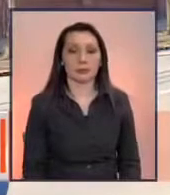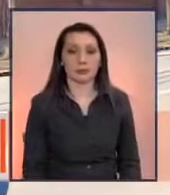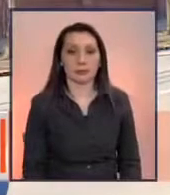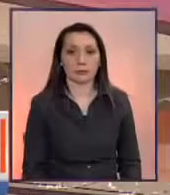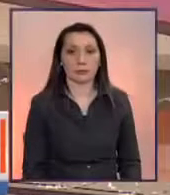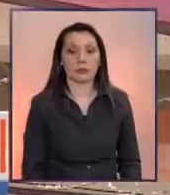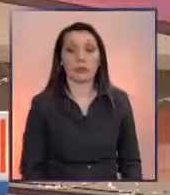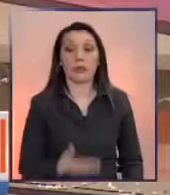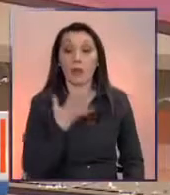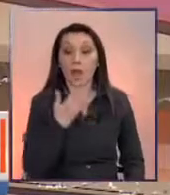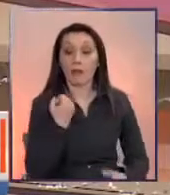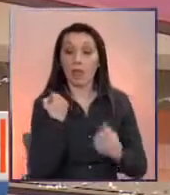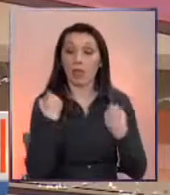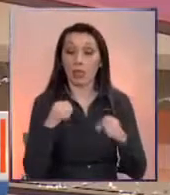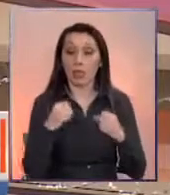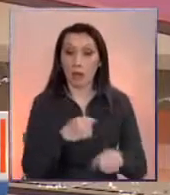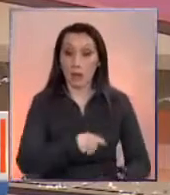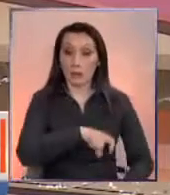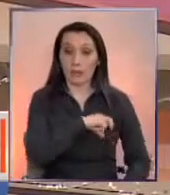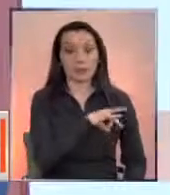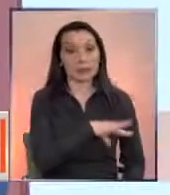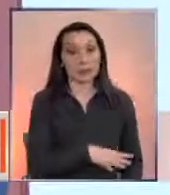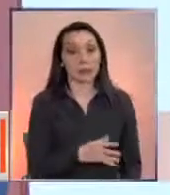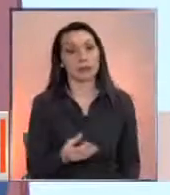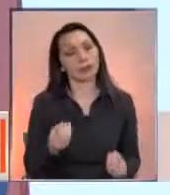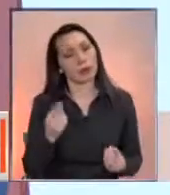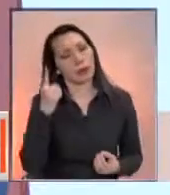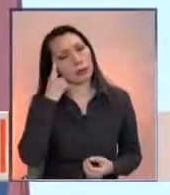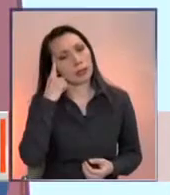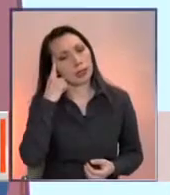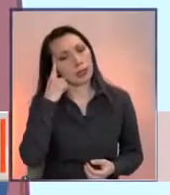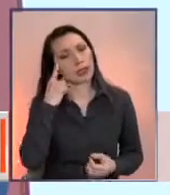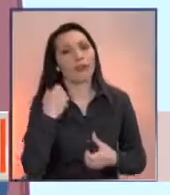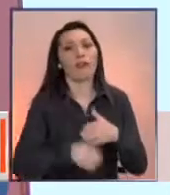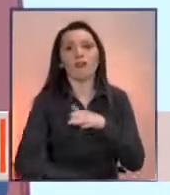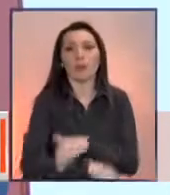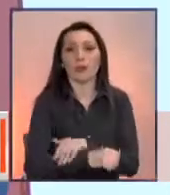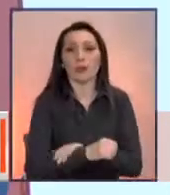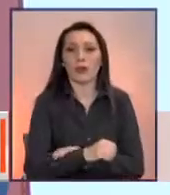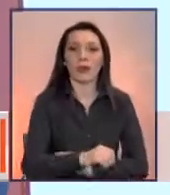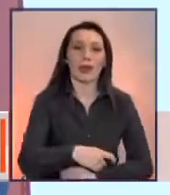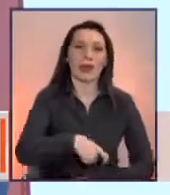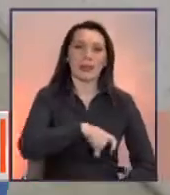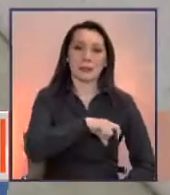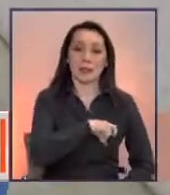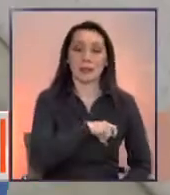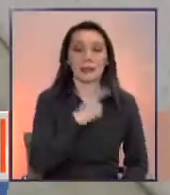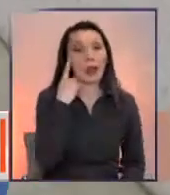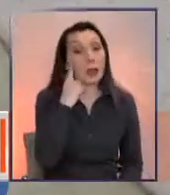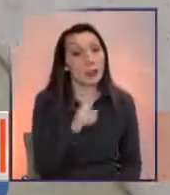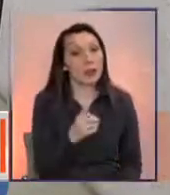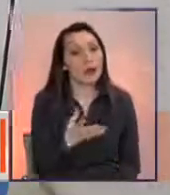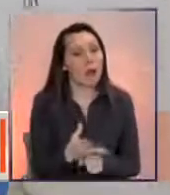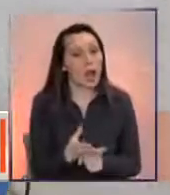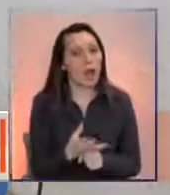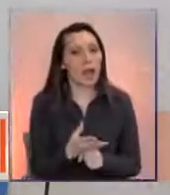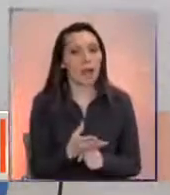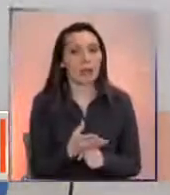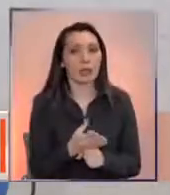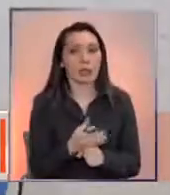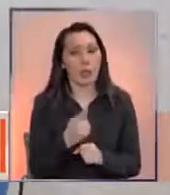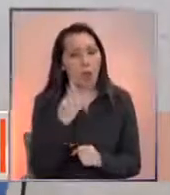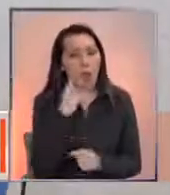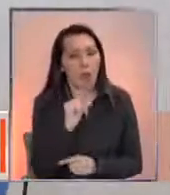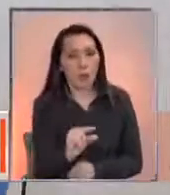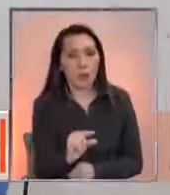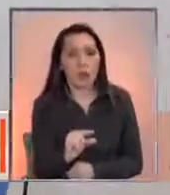Cuando hablamos de un deporte español en Chile, lógicamente pensamos en el fútbol y en la Unión Española. Pero existe una disciplina casi anónima,